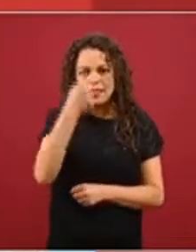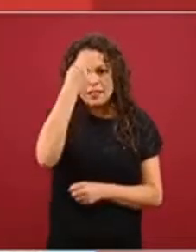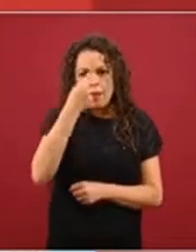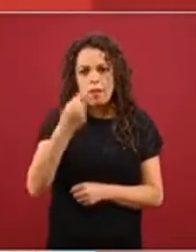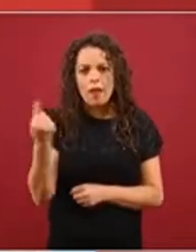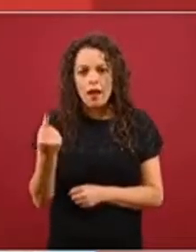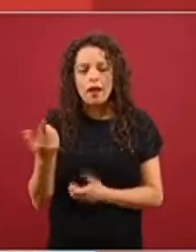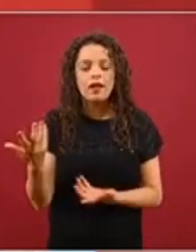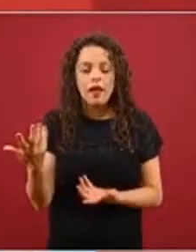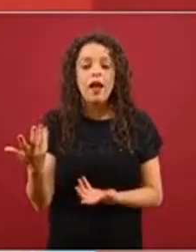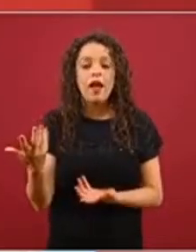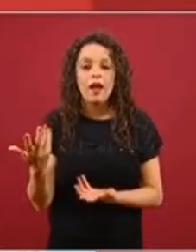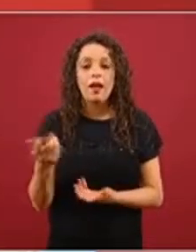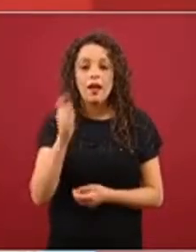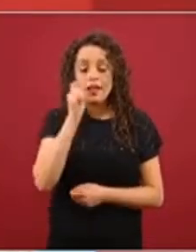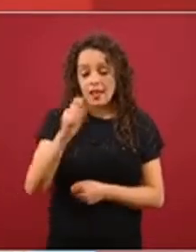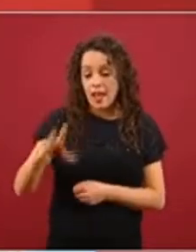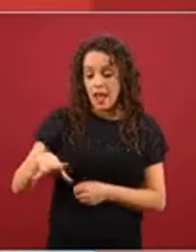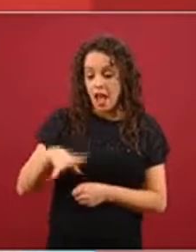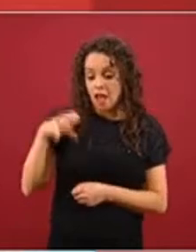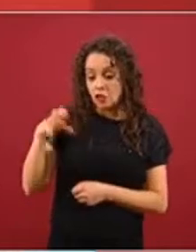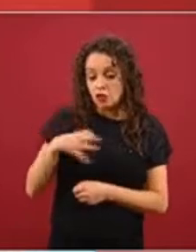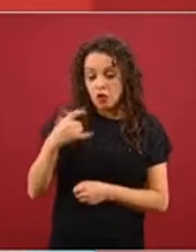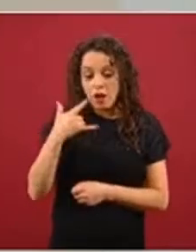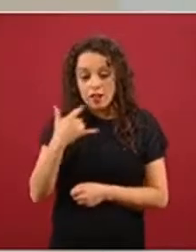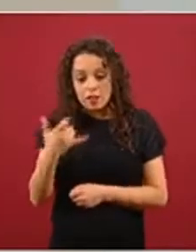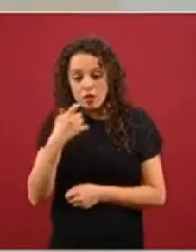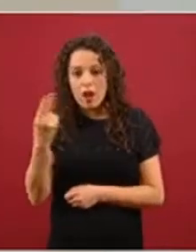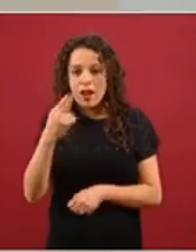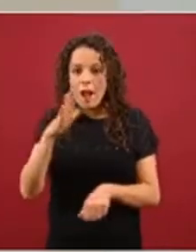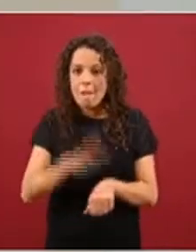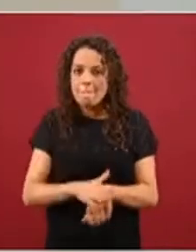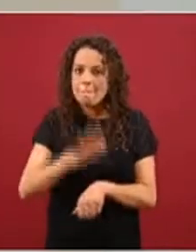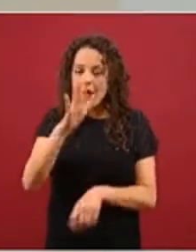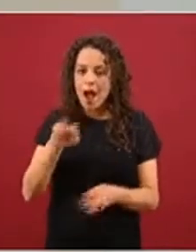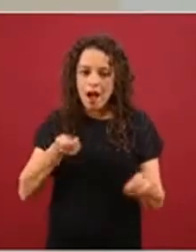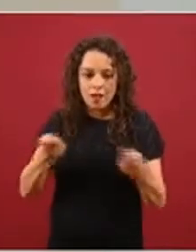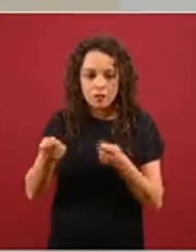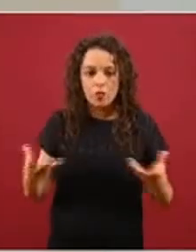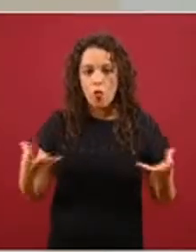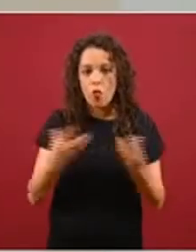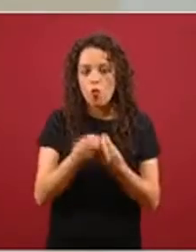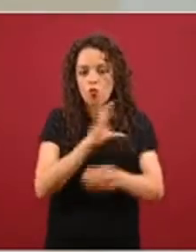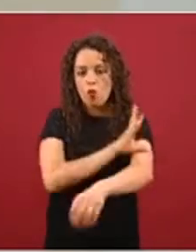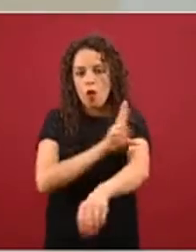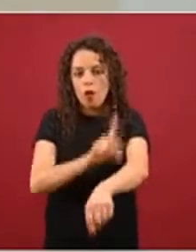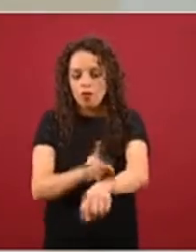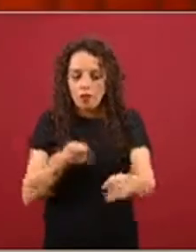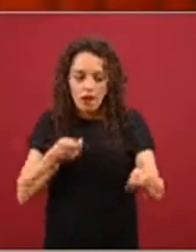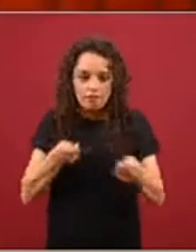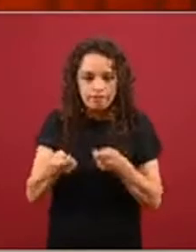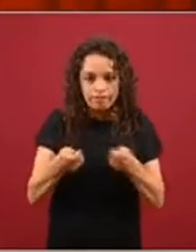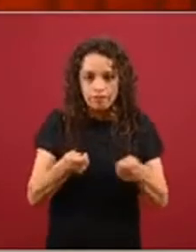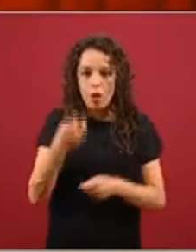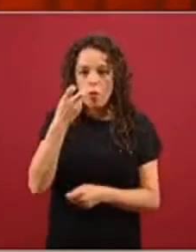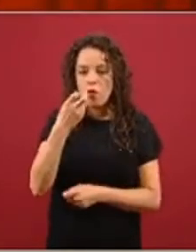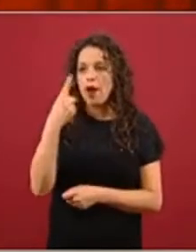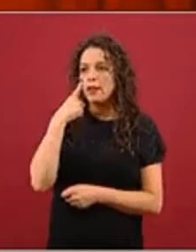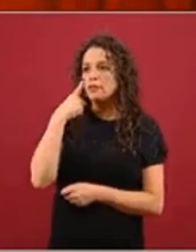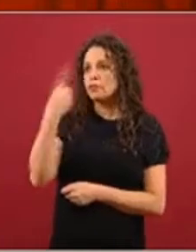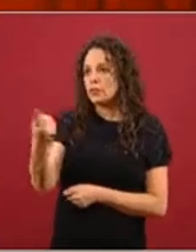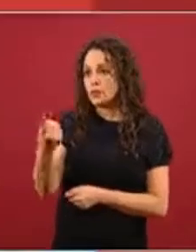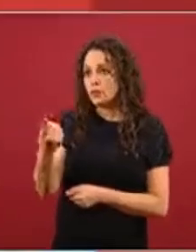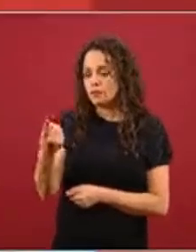esfuerzos es muy importante. Entonces, platicando con el gobernador Alfredo del Mazo, identificamos que